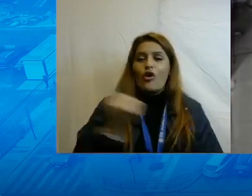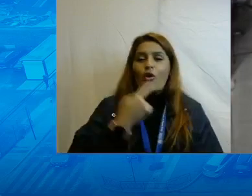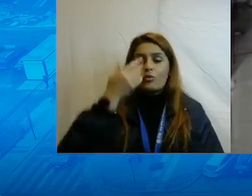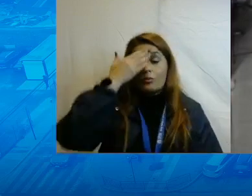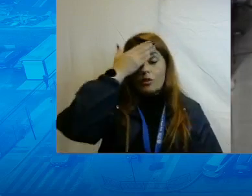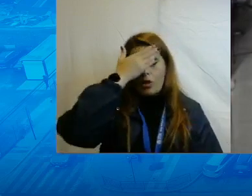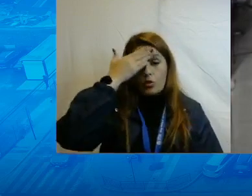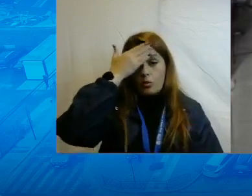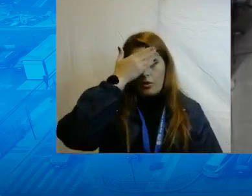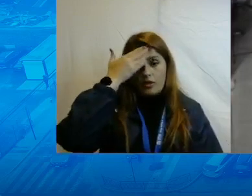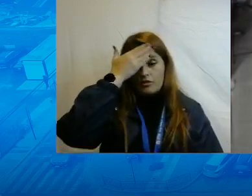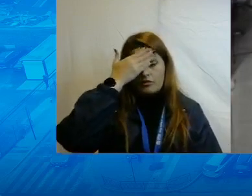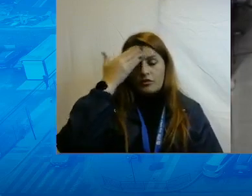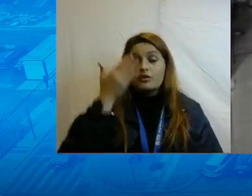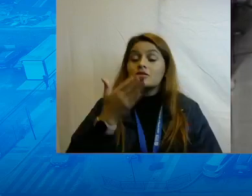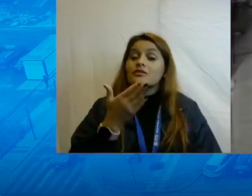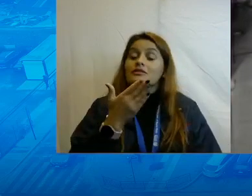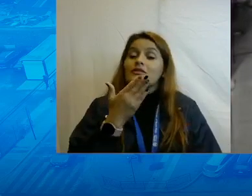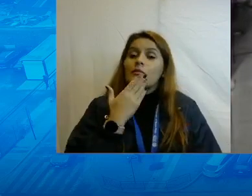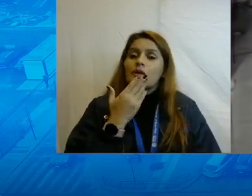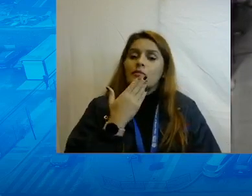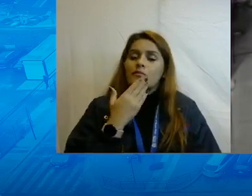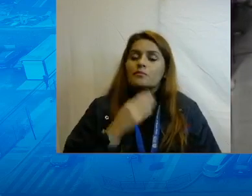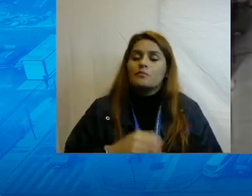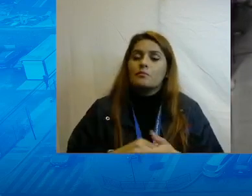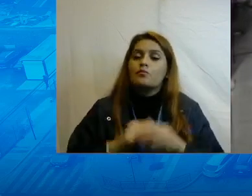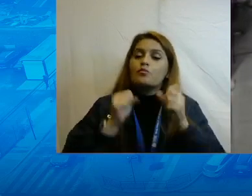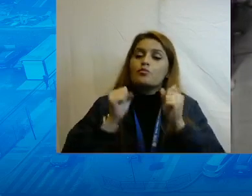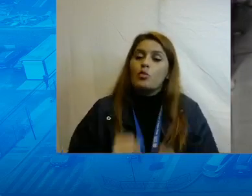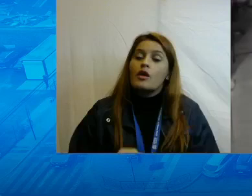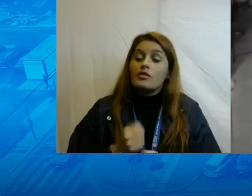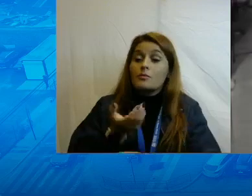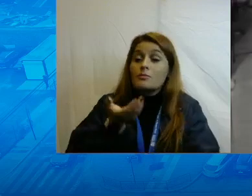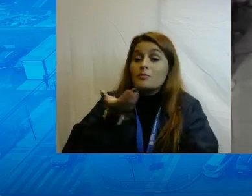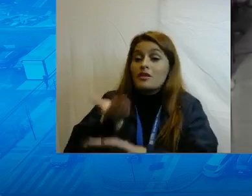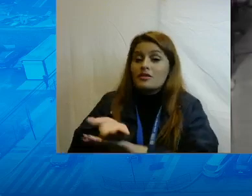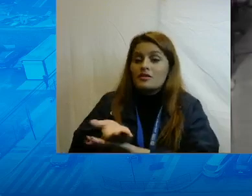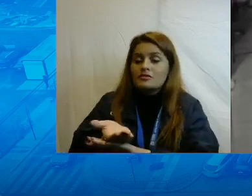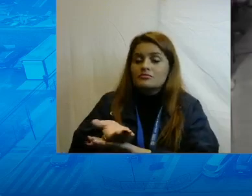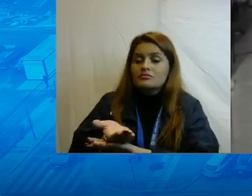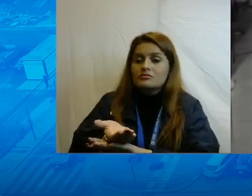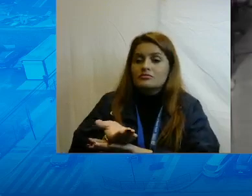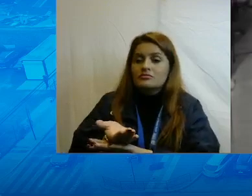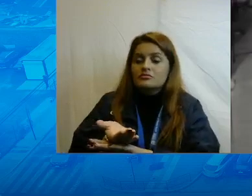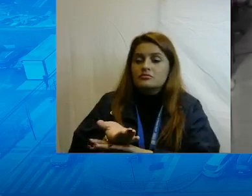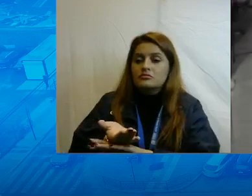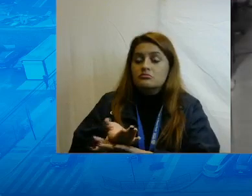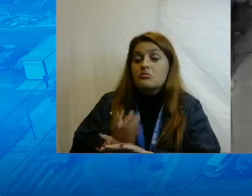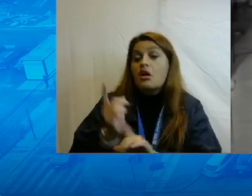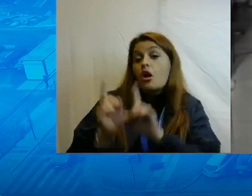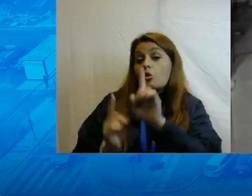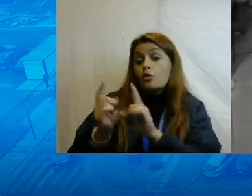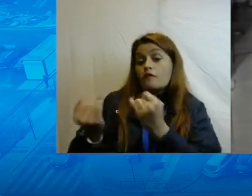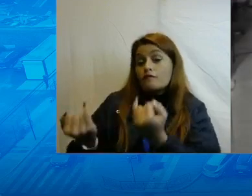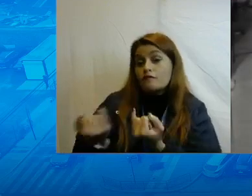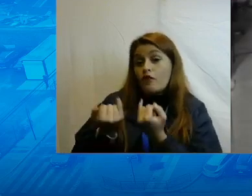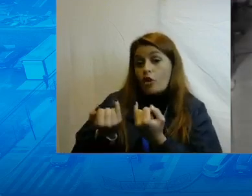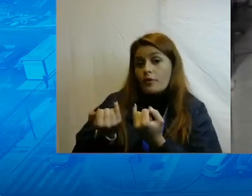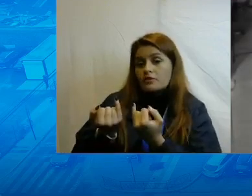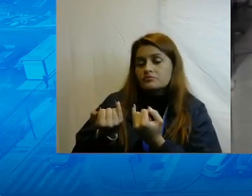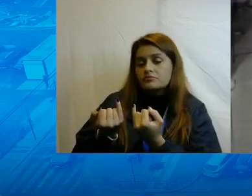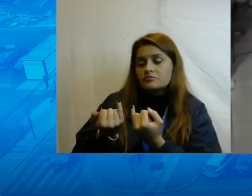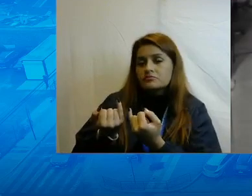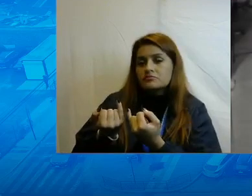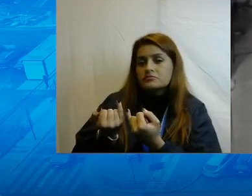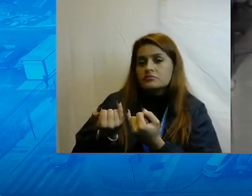la comunidad. También podemos solicitar algún informe